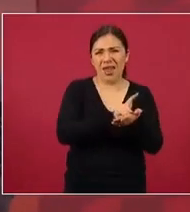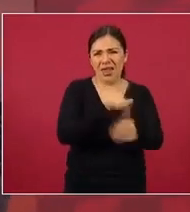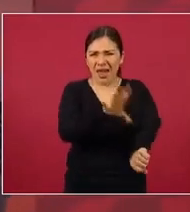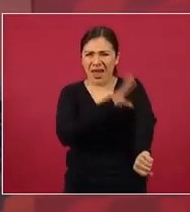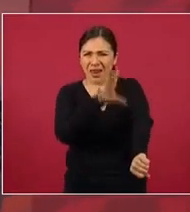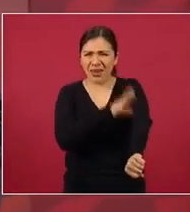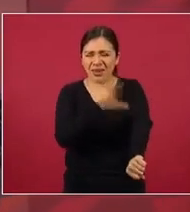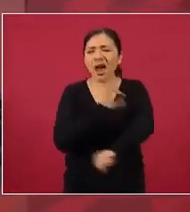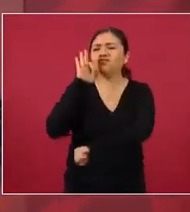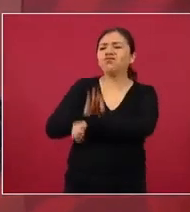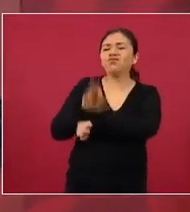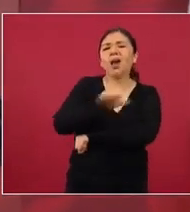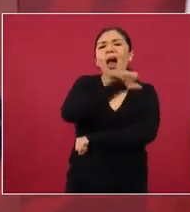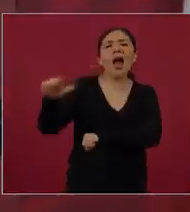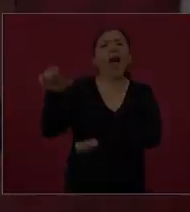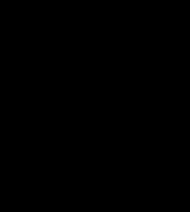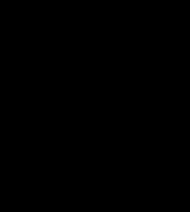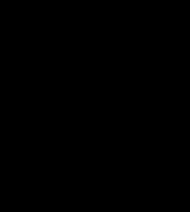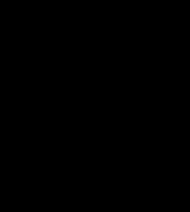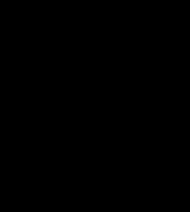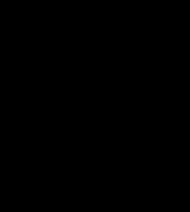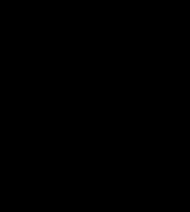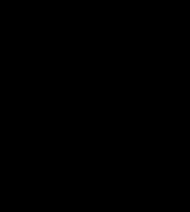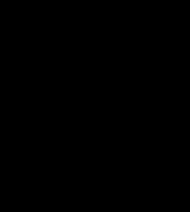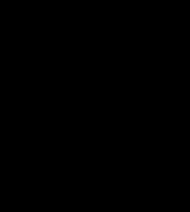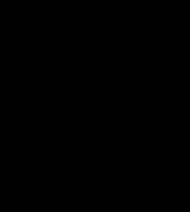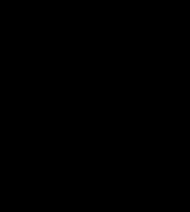empresas particulares, sobre todo extranjeras,